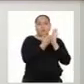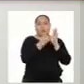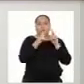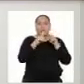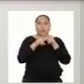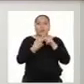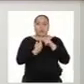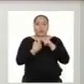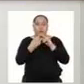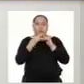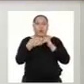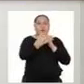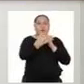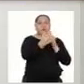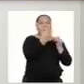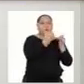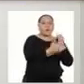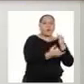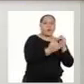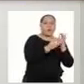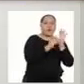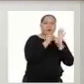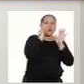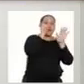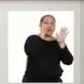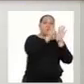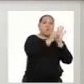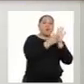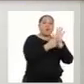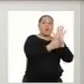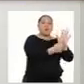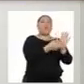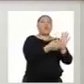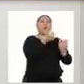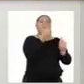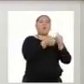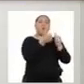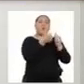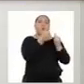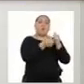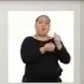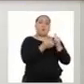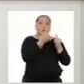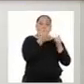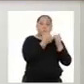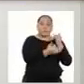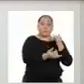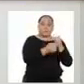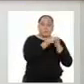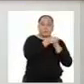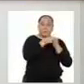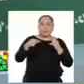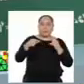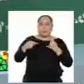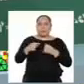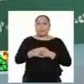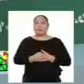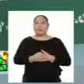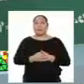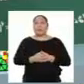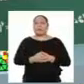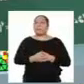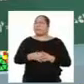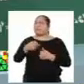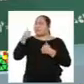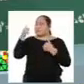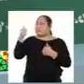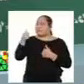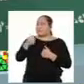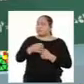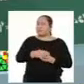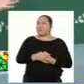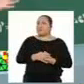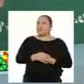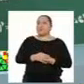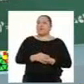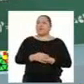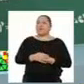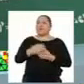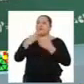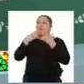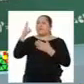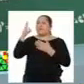empezar por el final y simbolizar lo que vendría a ser la formulación de las ecuaciones. ¡Buenísimo!